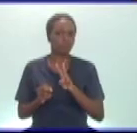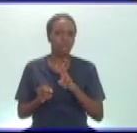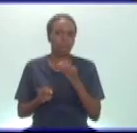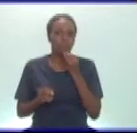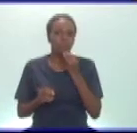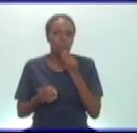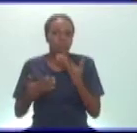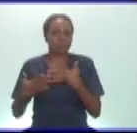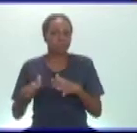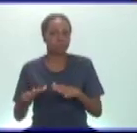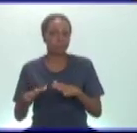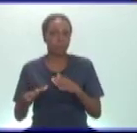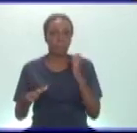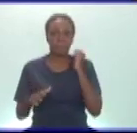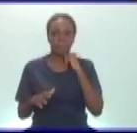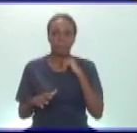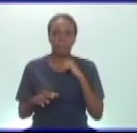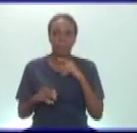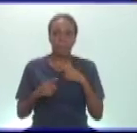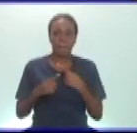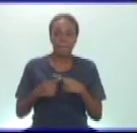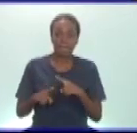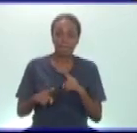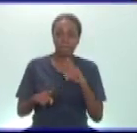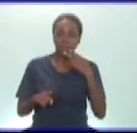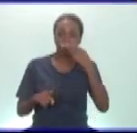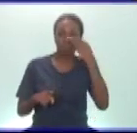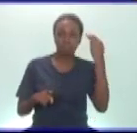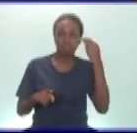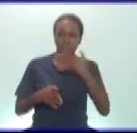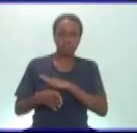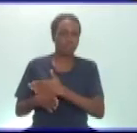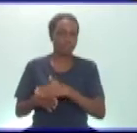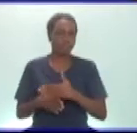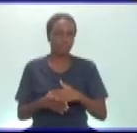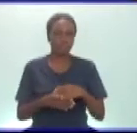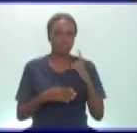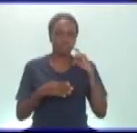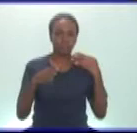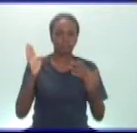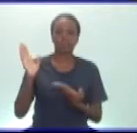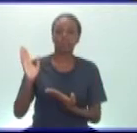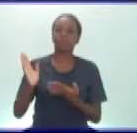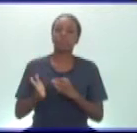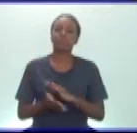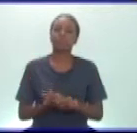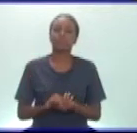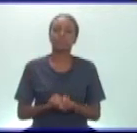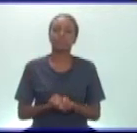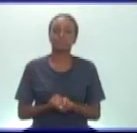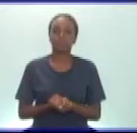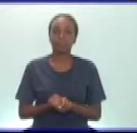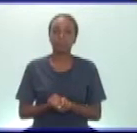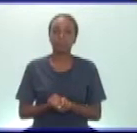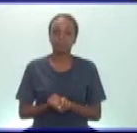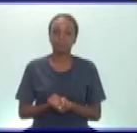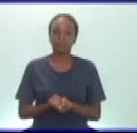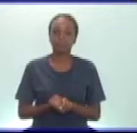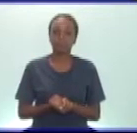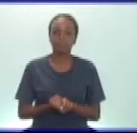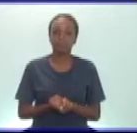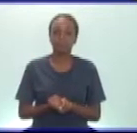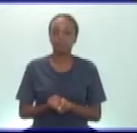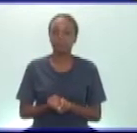más, pero bueno, usted pudiera escribir ahí ceguera o ceguedad. Y el adverbio derivado del